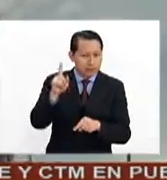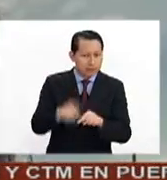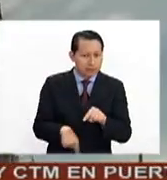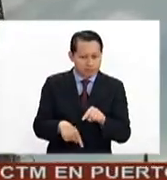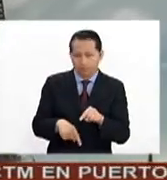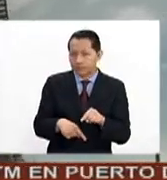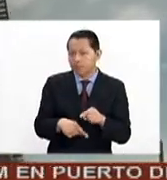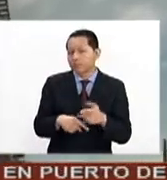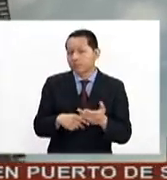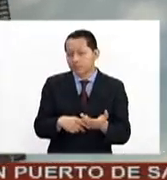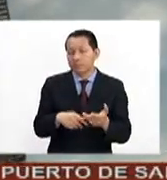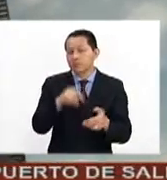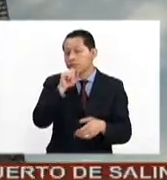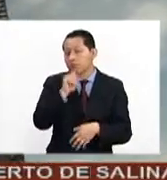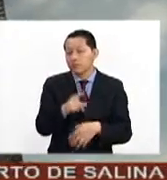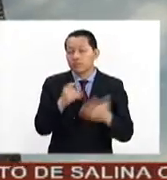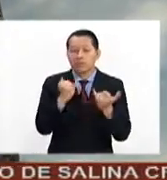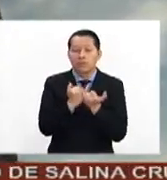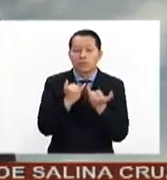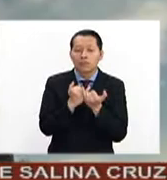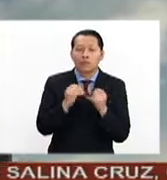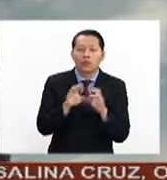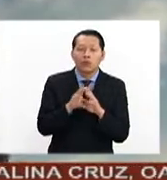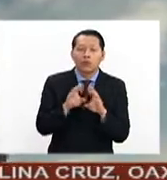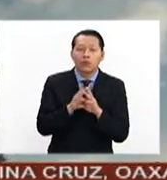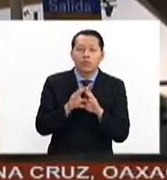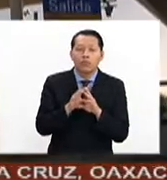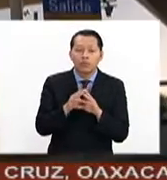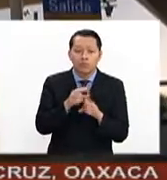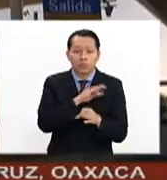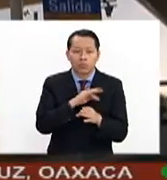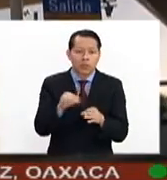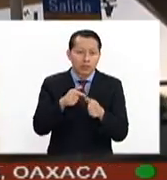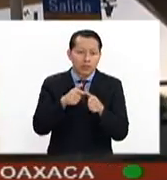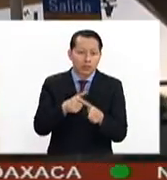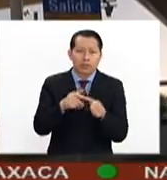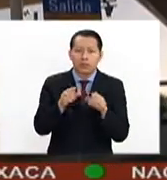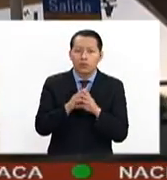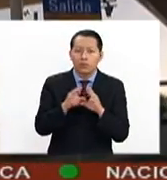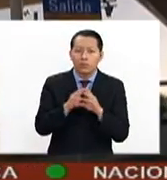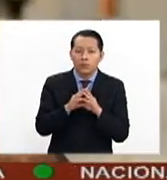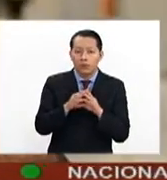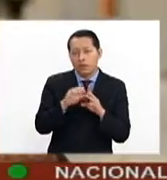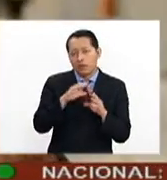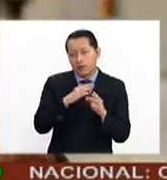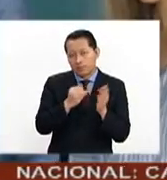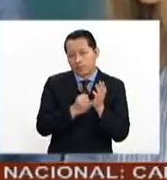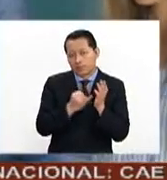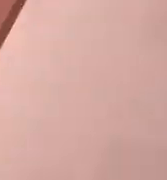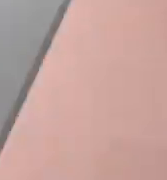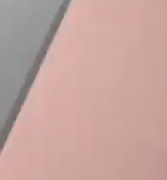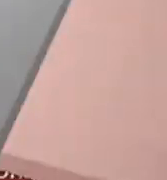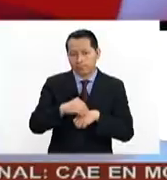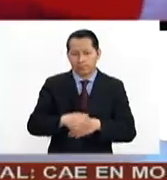como plantea un mecanismo de restablecimiento también de aranceles.